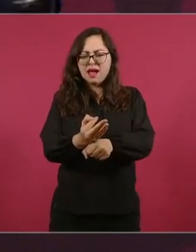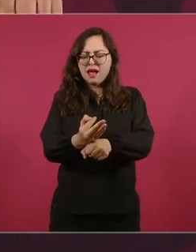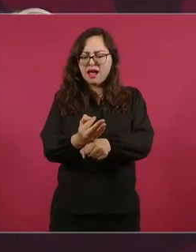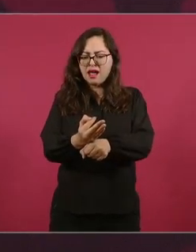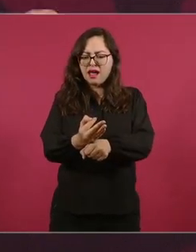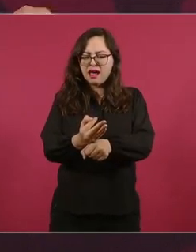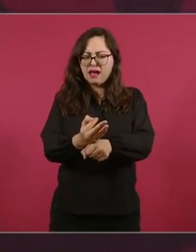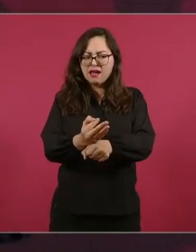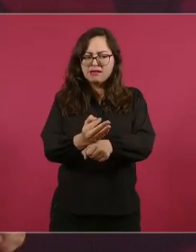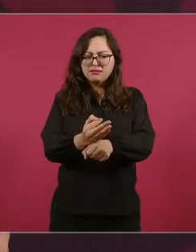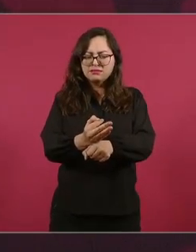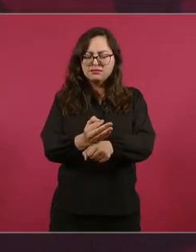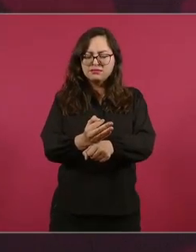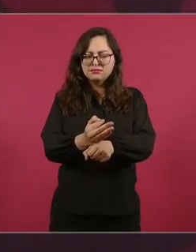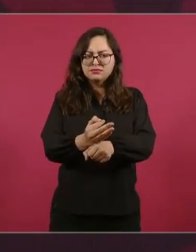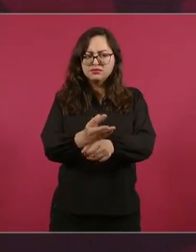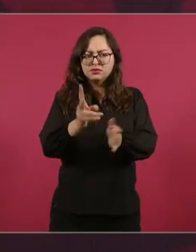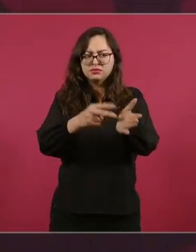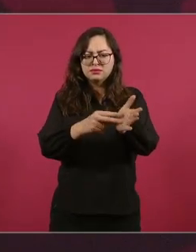en estos momentos?